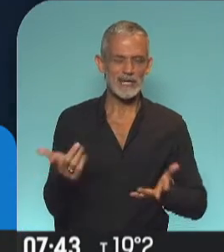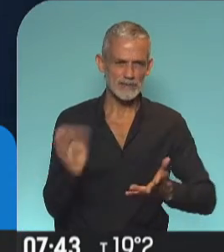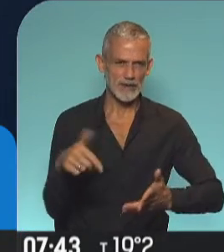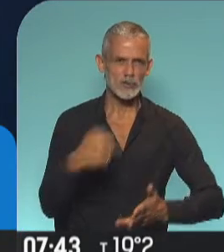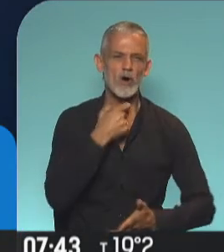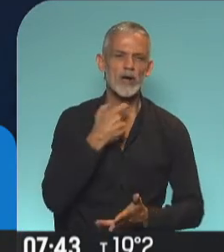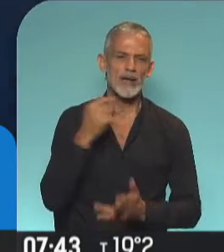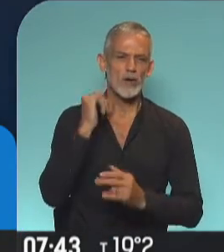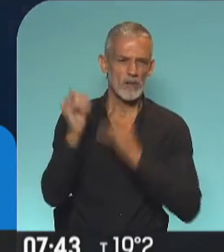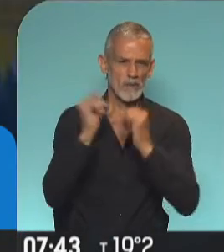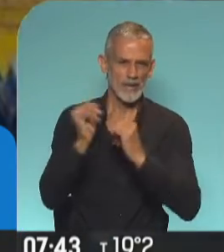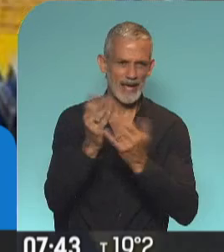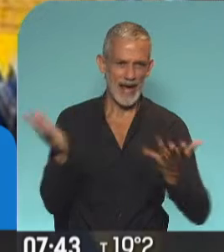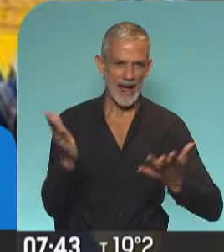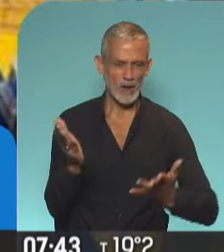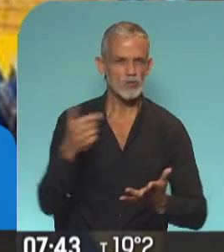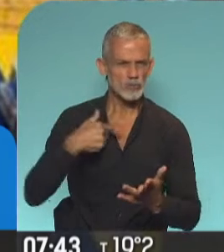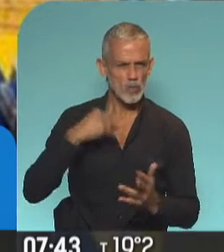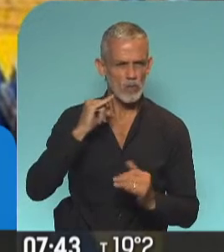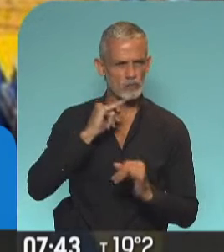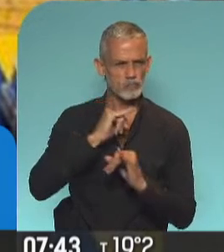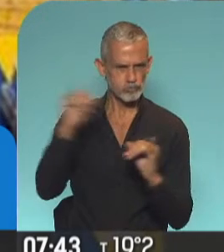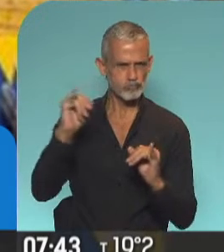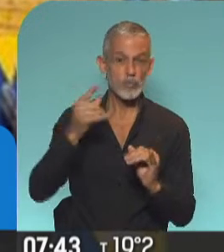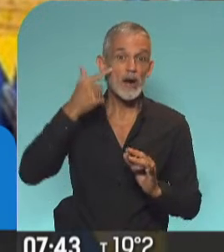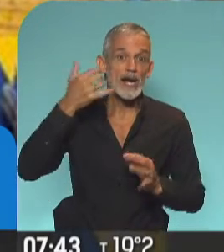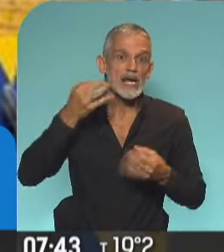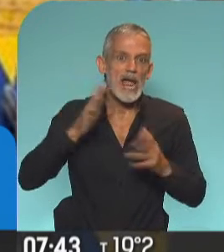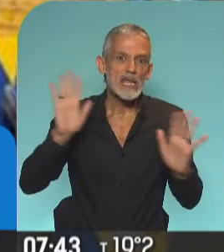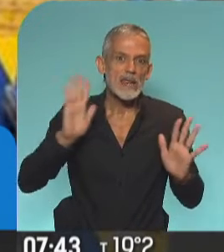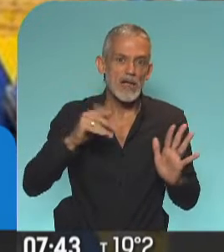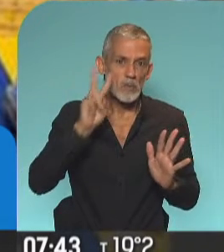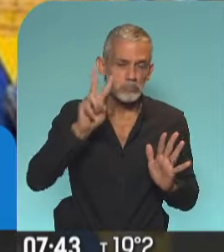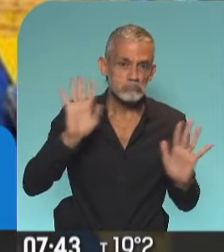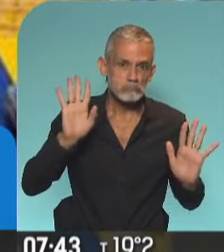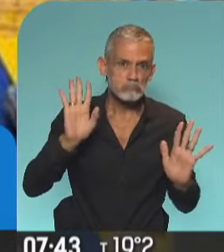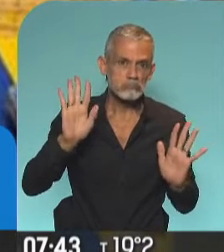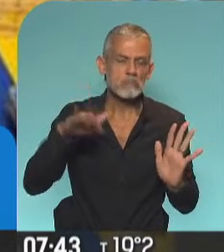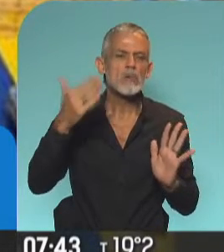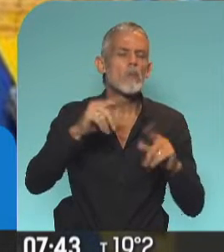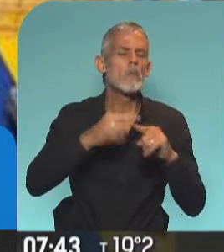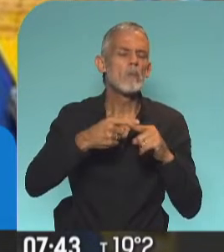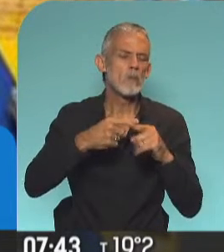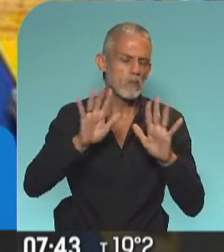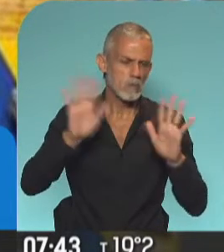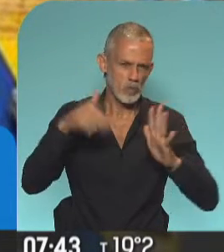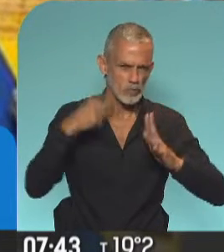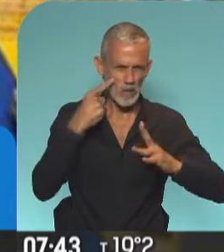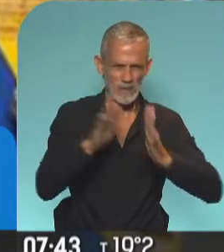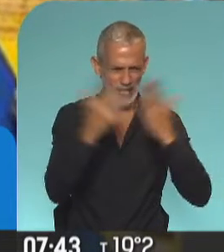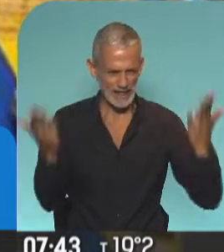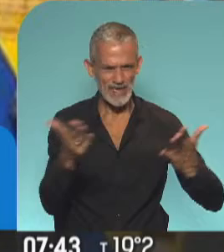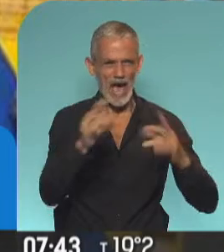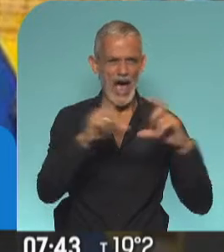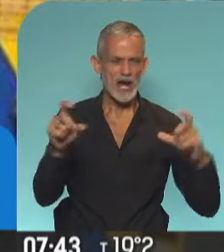que quede, yo estoy transmitiendo una realidad, ¿no? Después, bueno, hoy vi la tapa de los diarios,